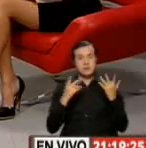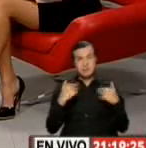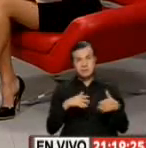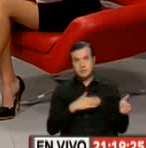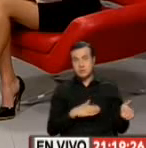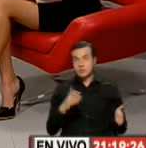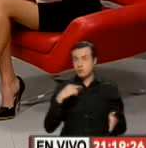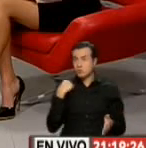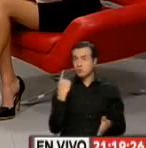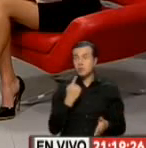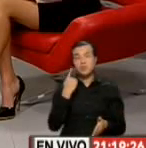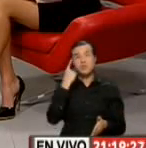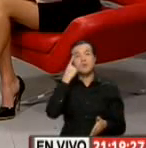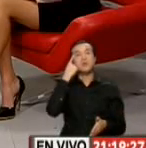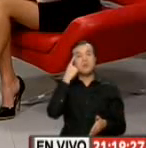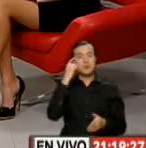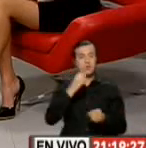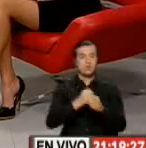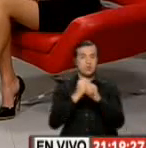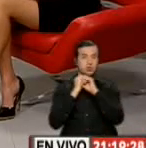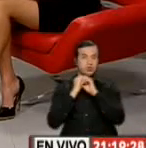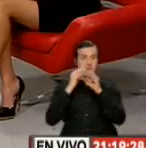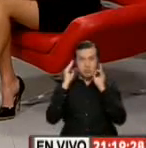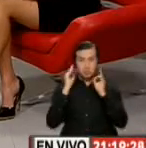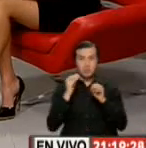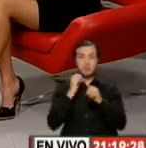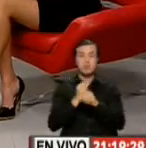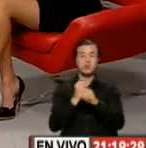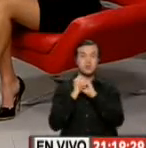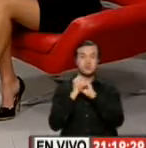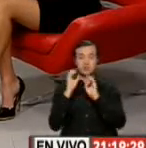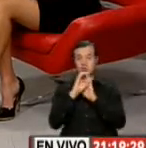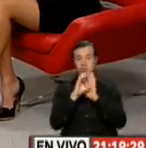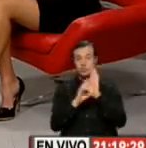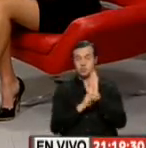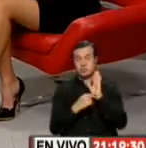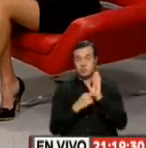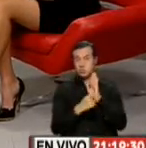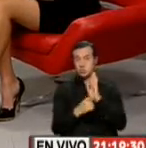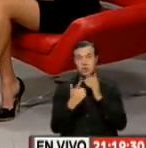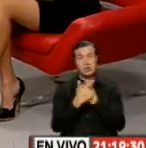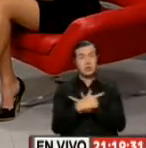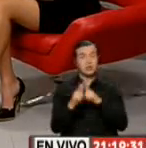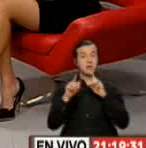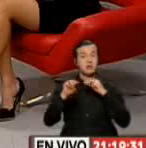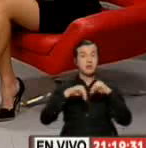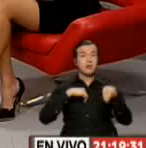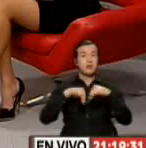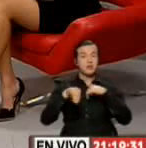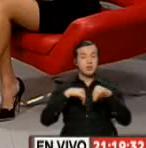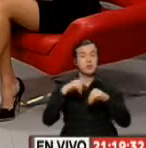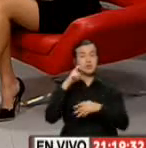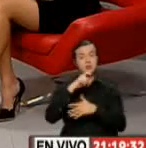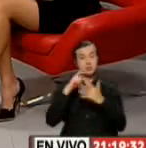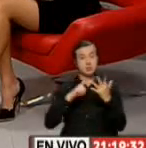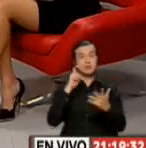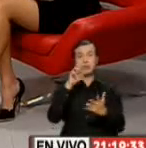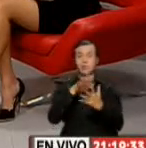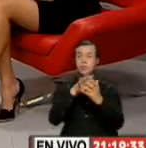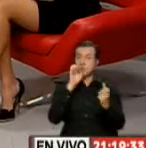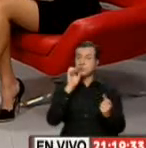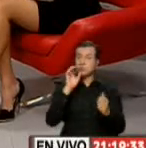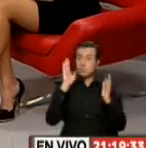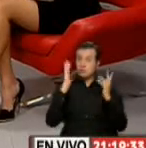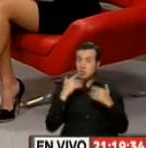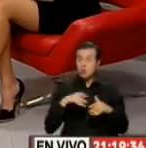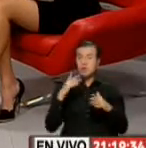a nosotros nos hace con una obligación. Además, tenemos la obligación constitucional de la libre movilidad, pero tenemos que entender, más allá de